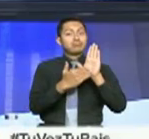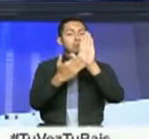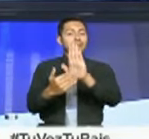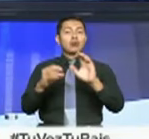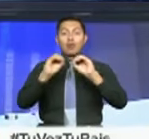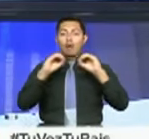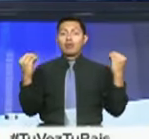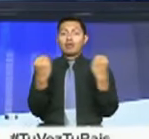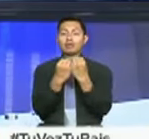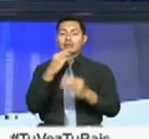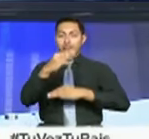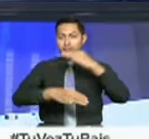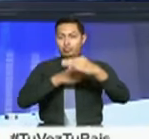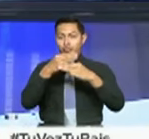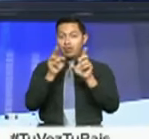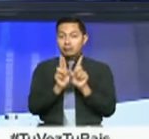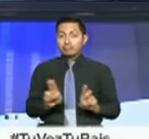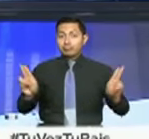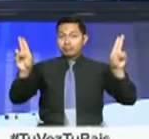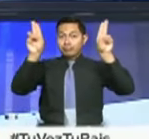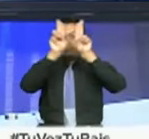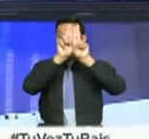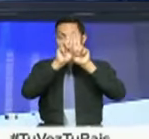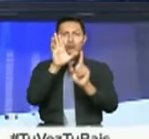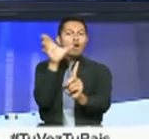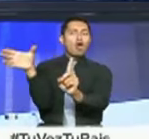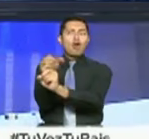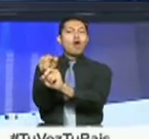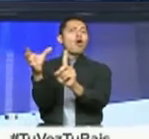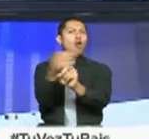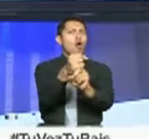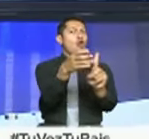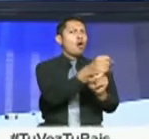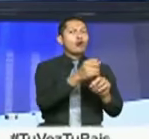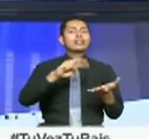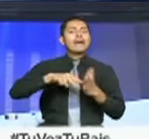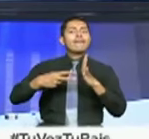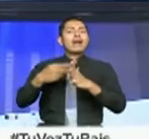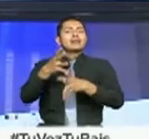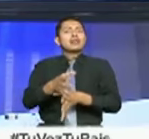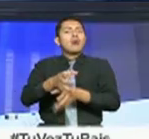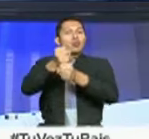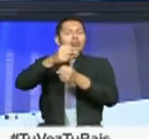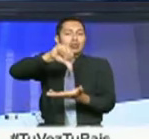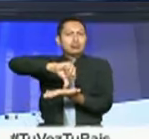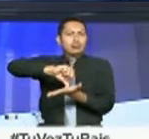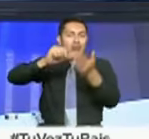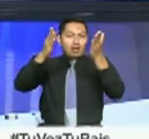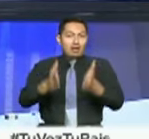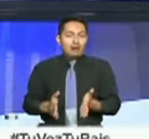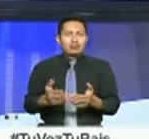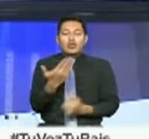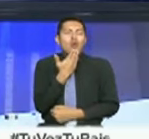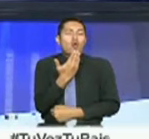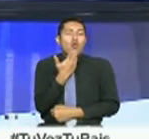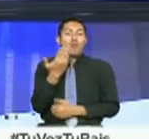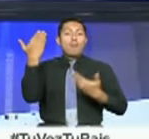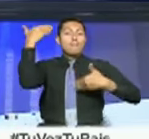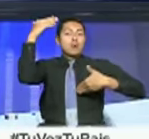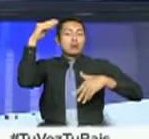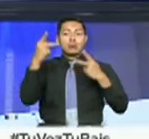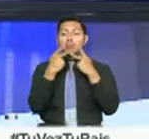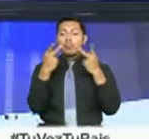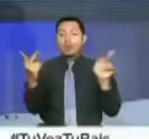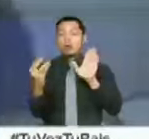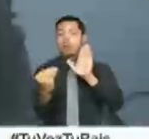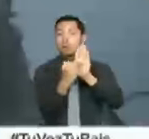Mundial de las Naciones Unidas los logros alcanzados en seguridad ciudadana gracias a la correcta implementación de políticas